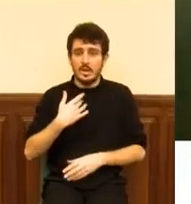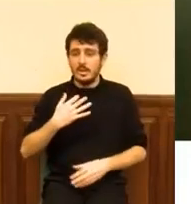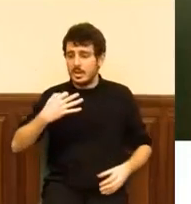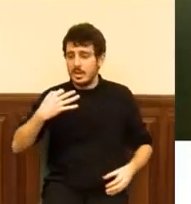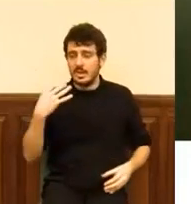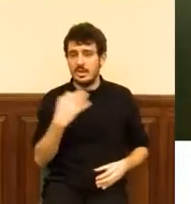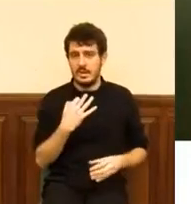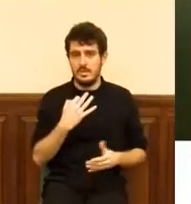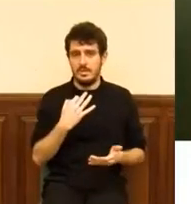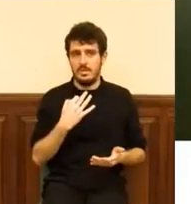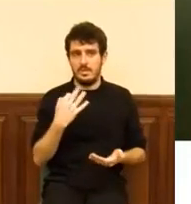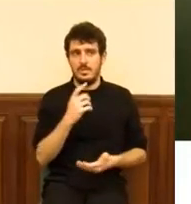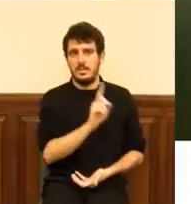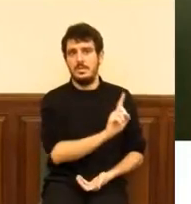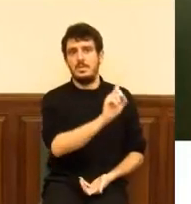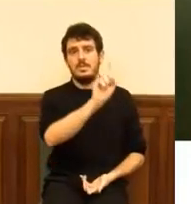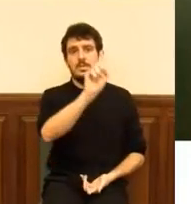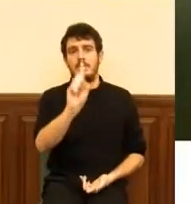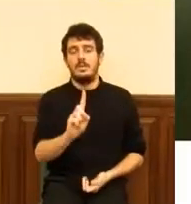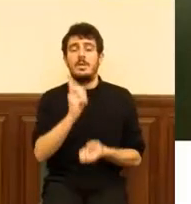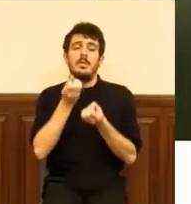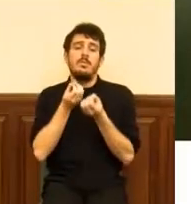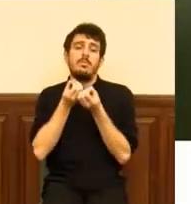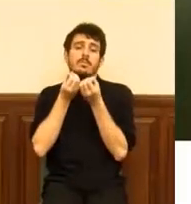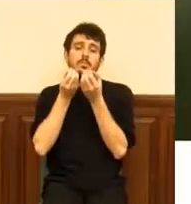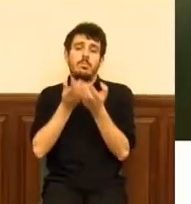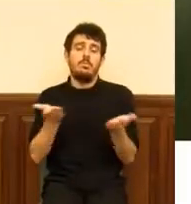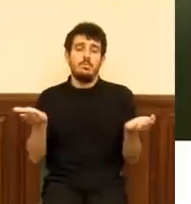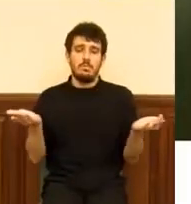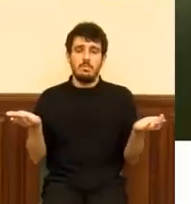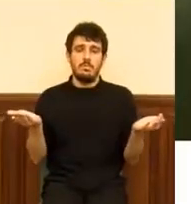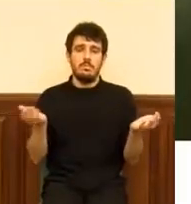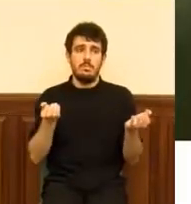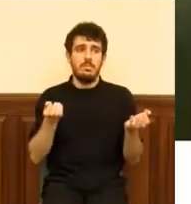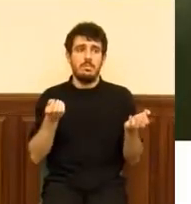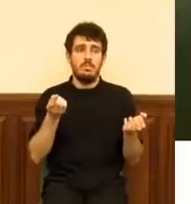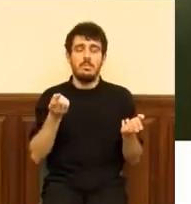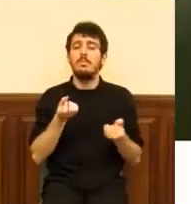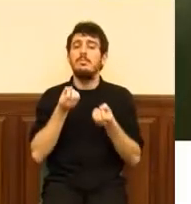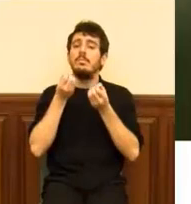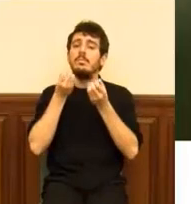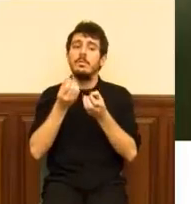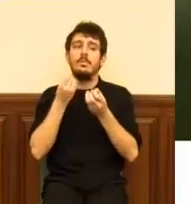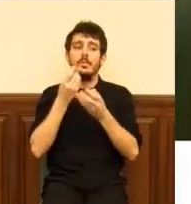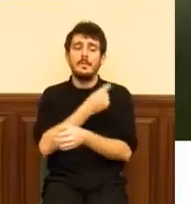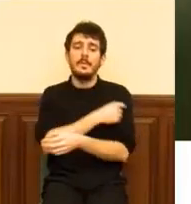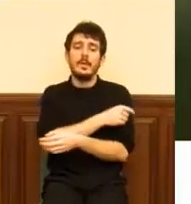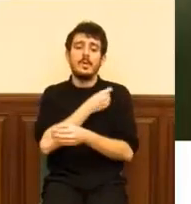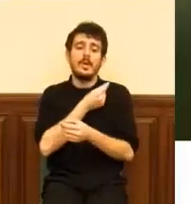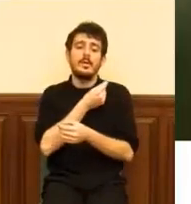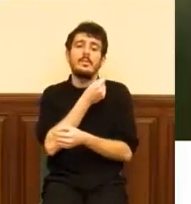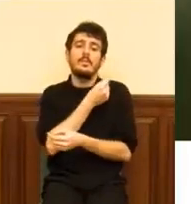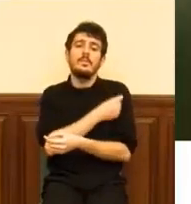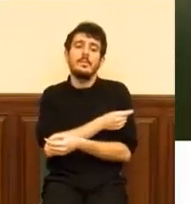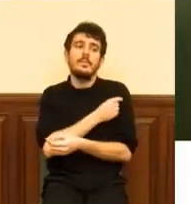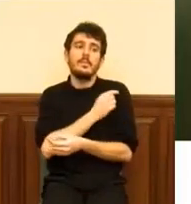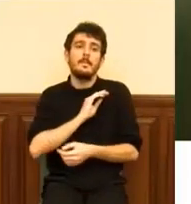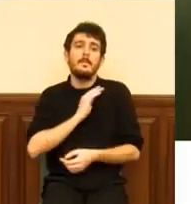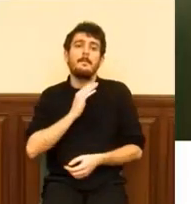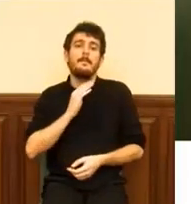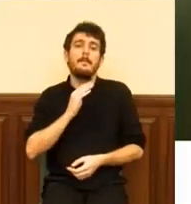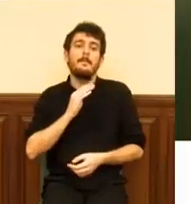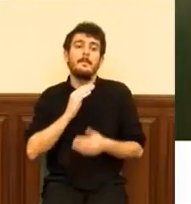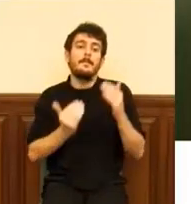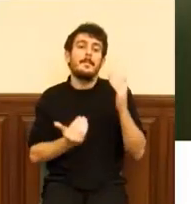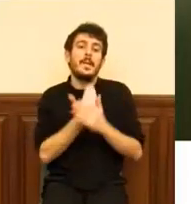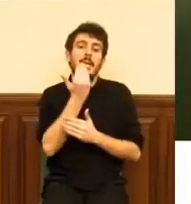que salir y anunciar que, bueno, que es que se iba a administrar la vacuna mañana,